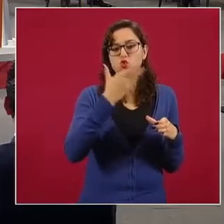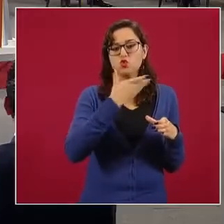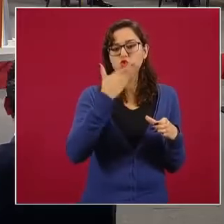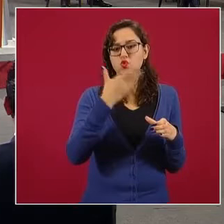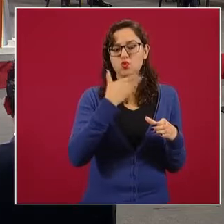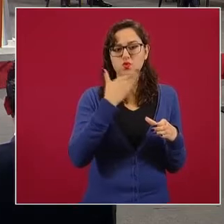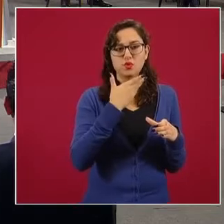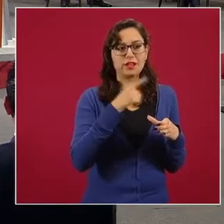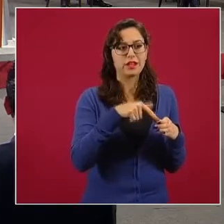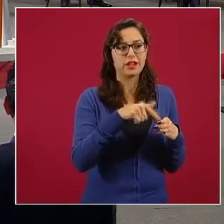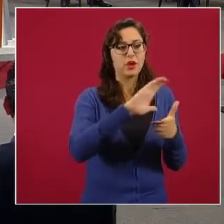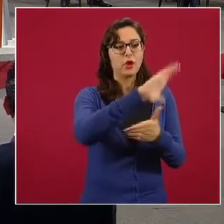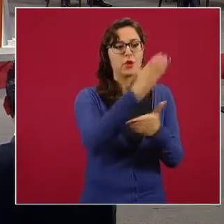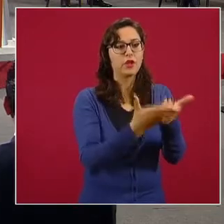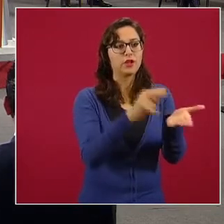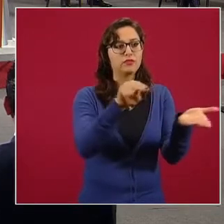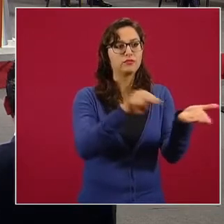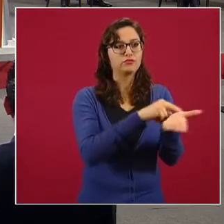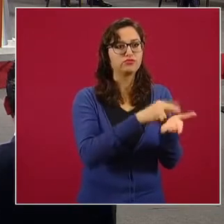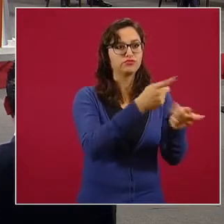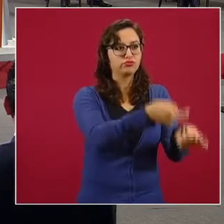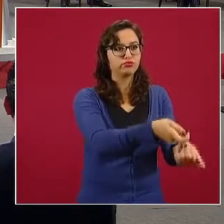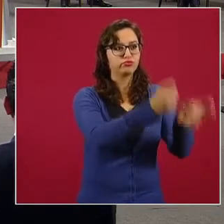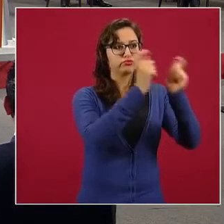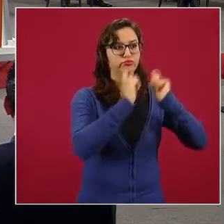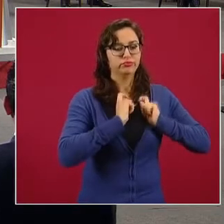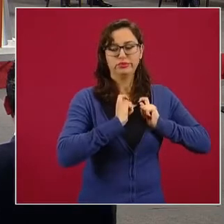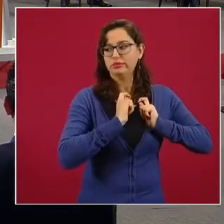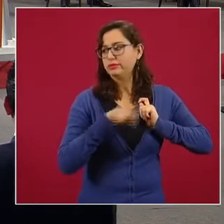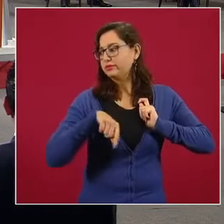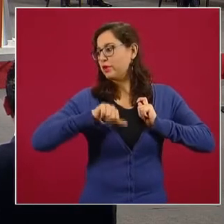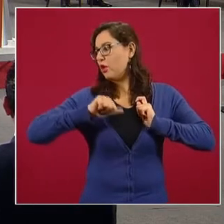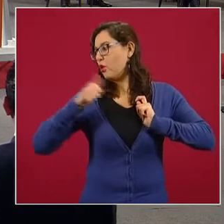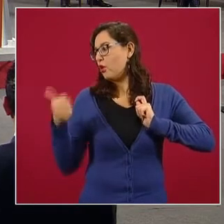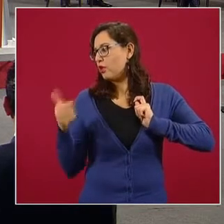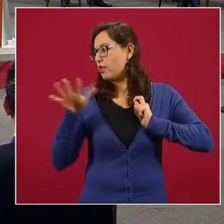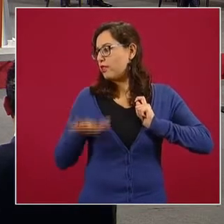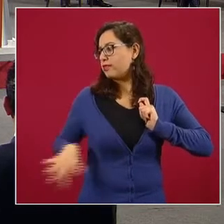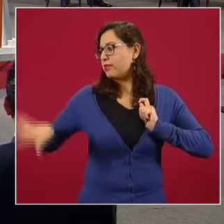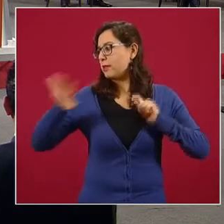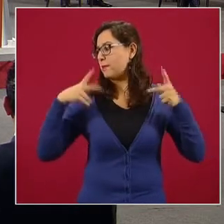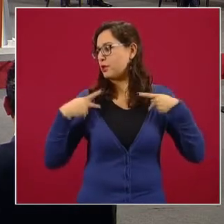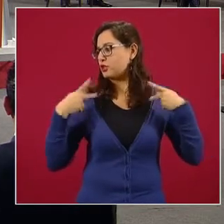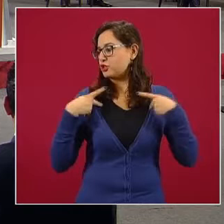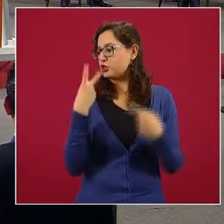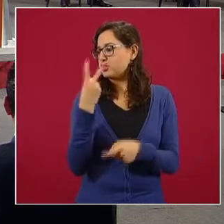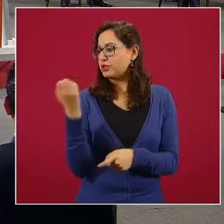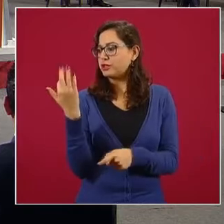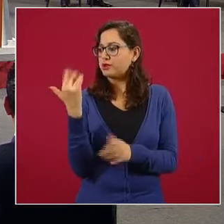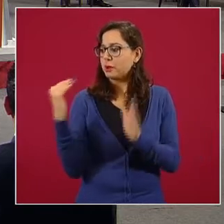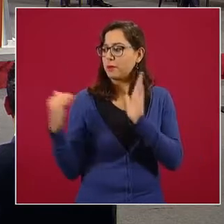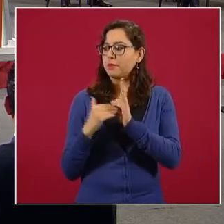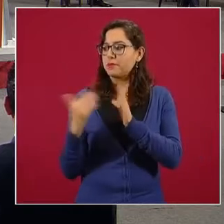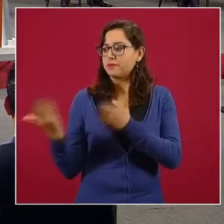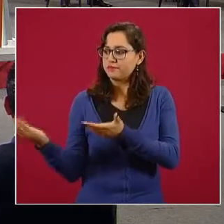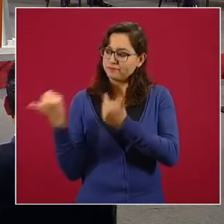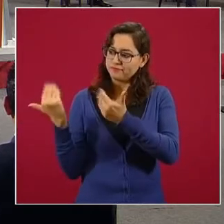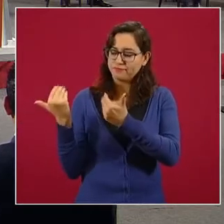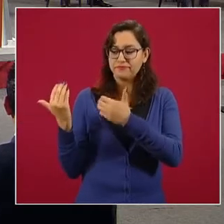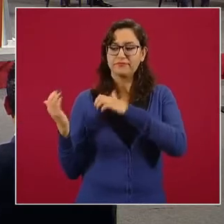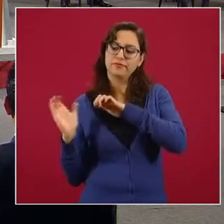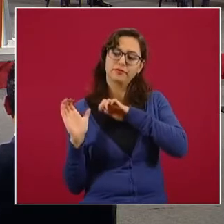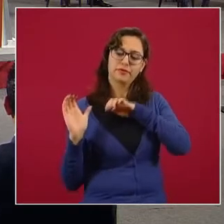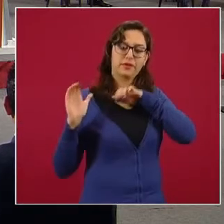cuenta con más de 250.000 trabajadores, que no tiene o no se dedica a ninguna